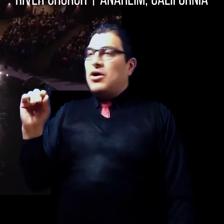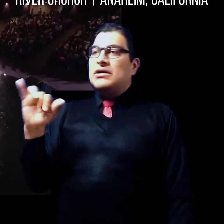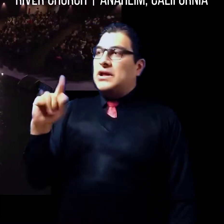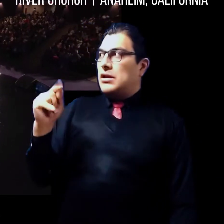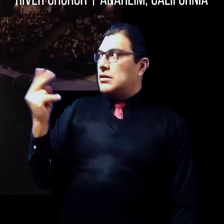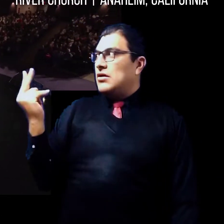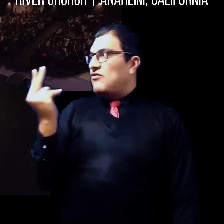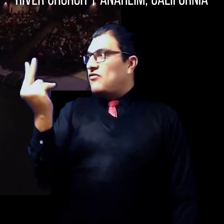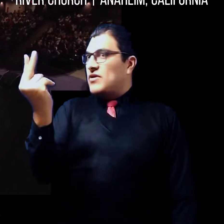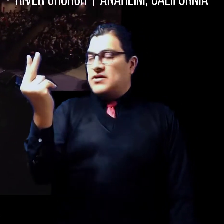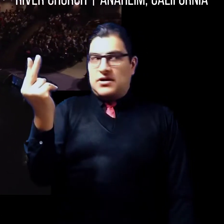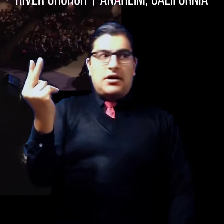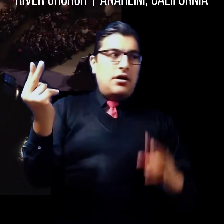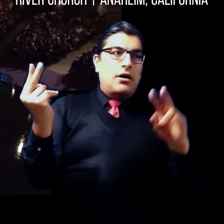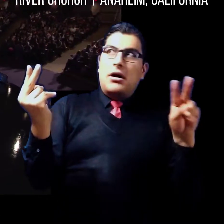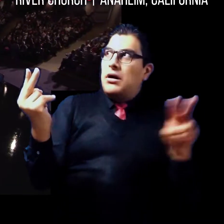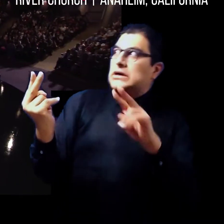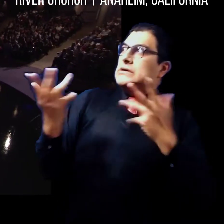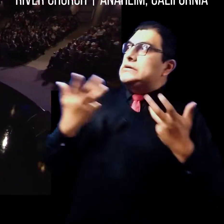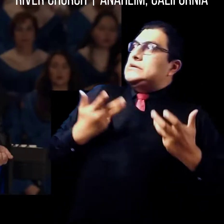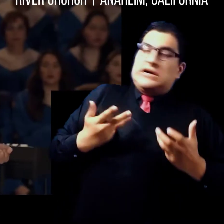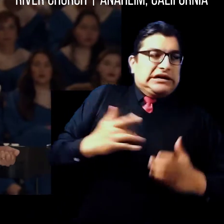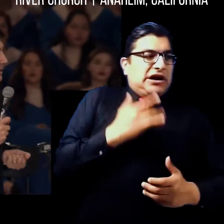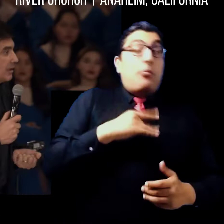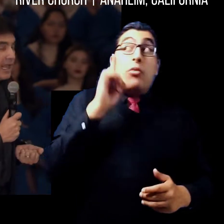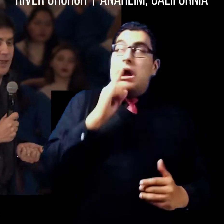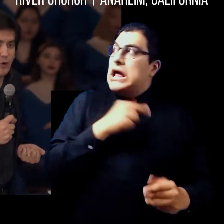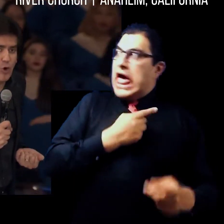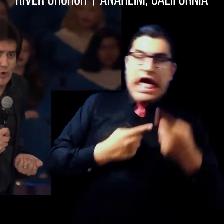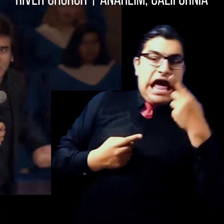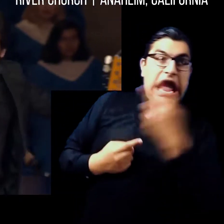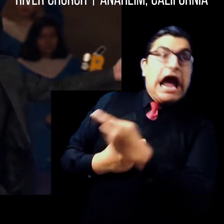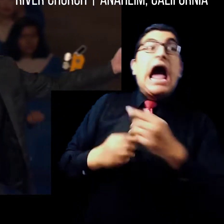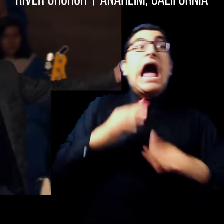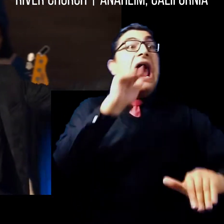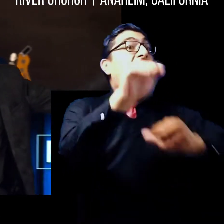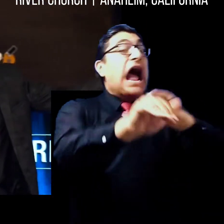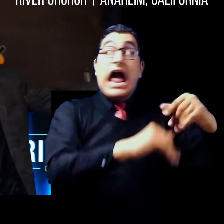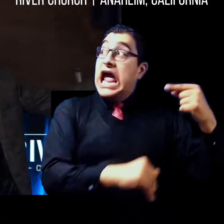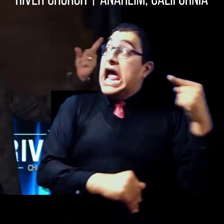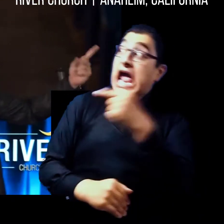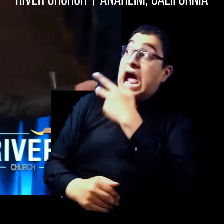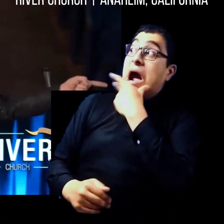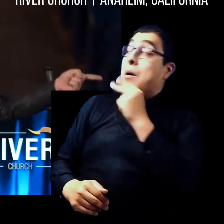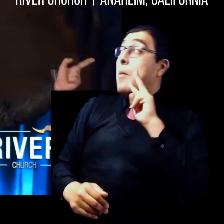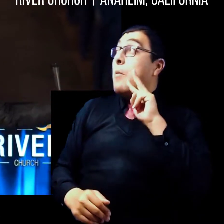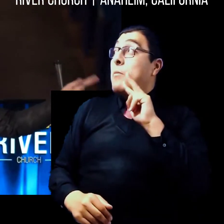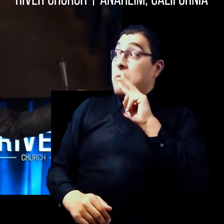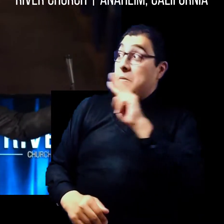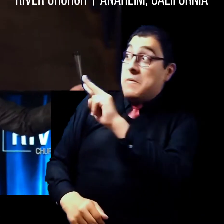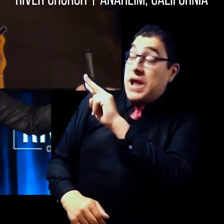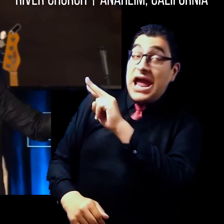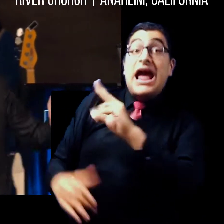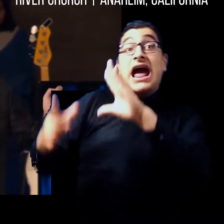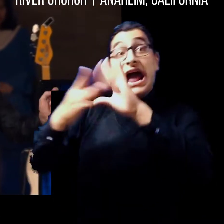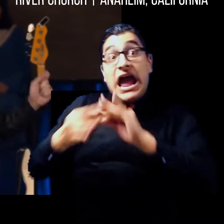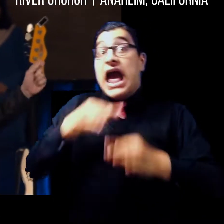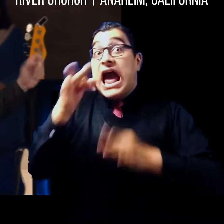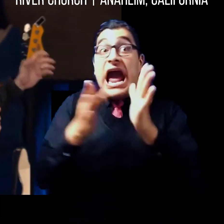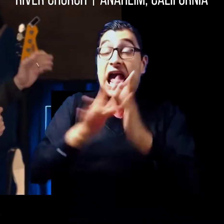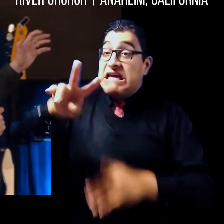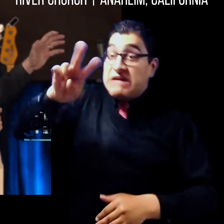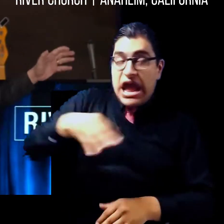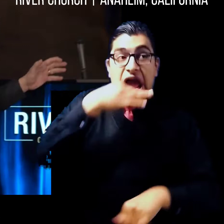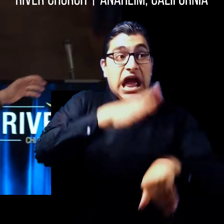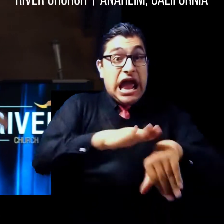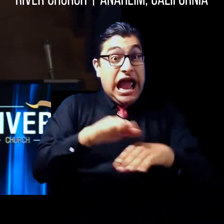se subyugó. Y esta mujer decía, escuchen a estos hombres que predican al Cristo verdadero. Eso iba